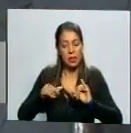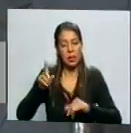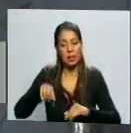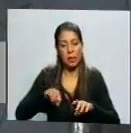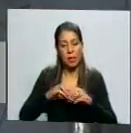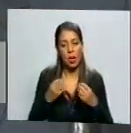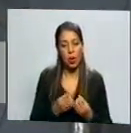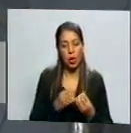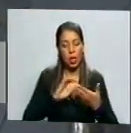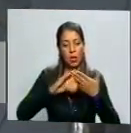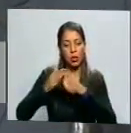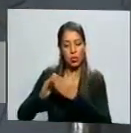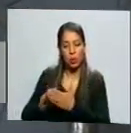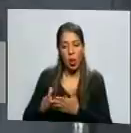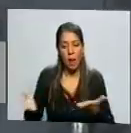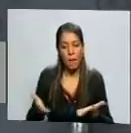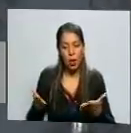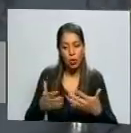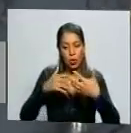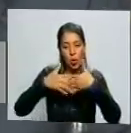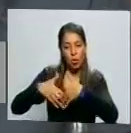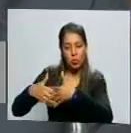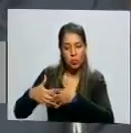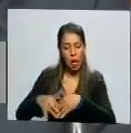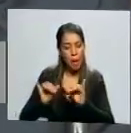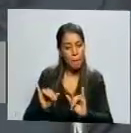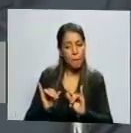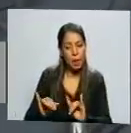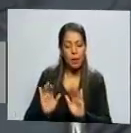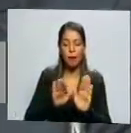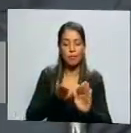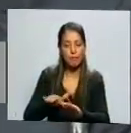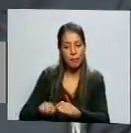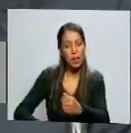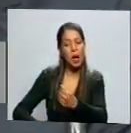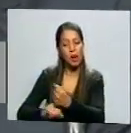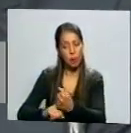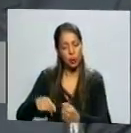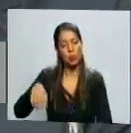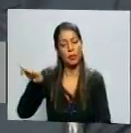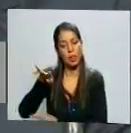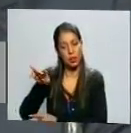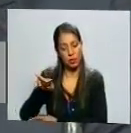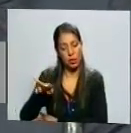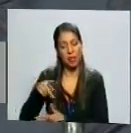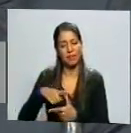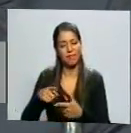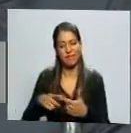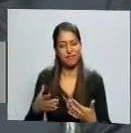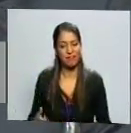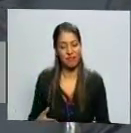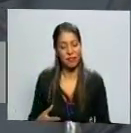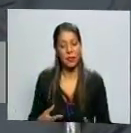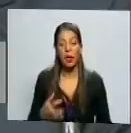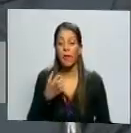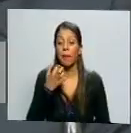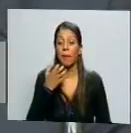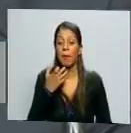organizaciones socioproductivas comunales y del poder popular ubicadas en el país. Es decir, que hay